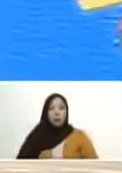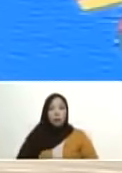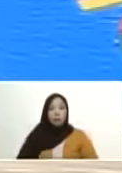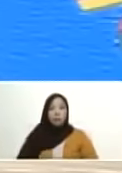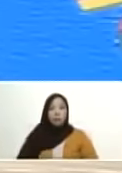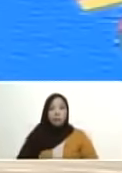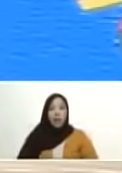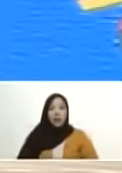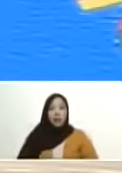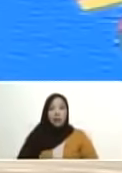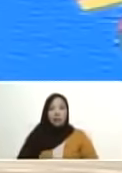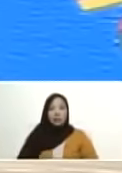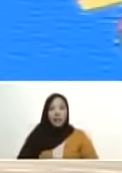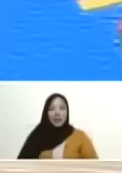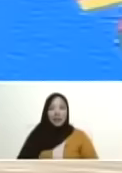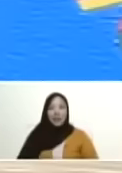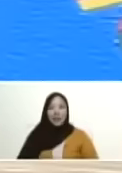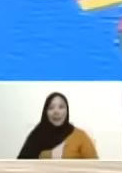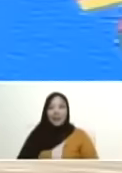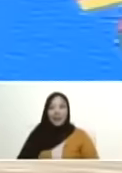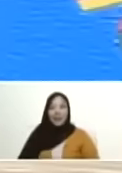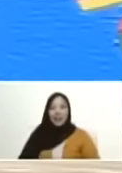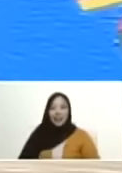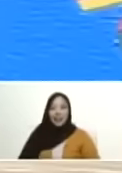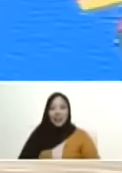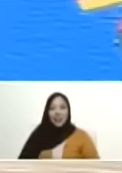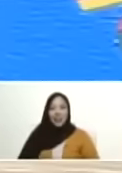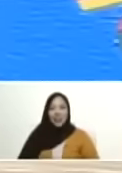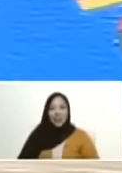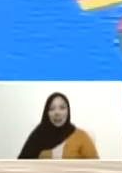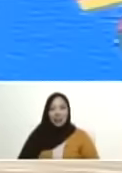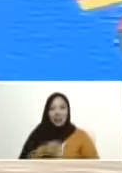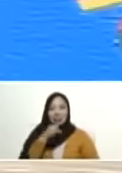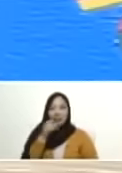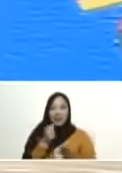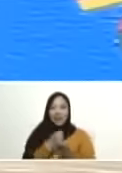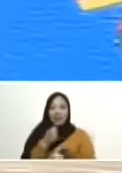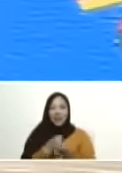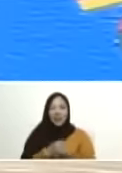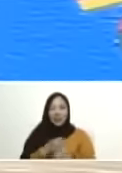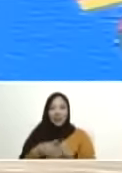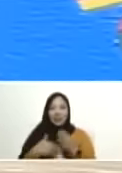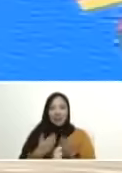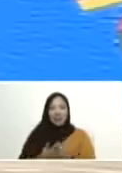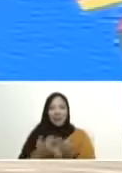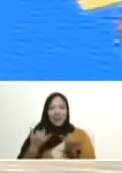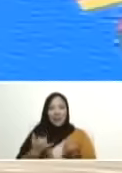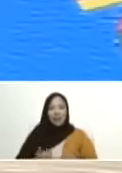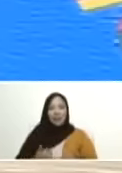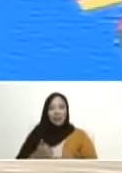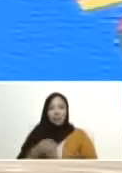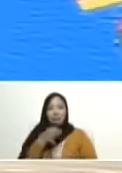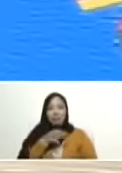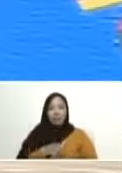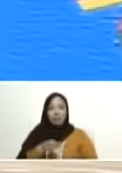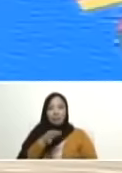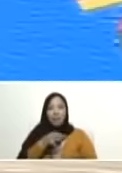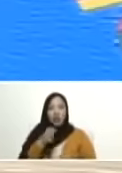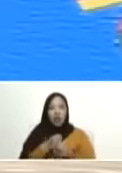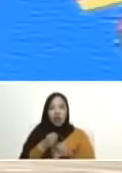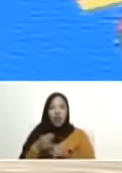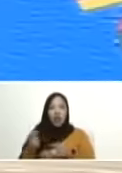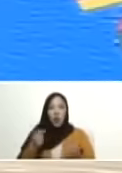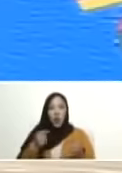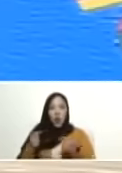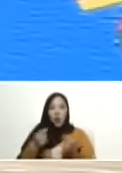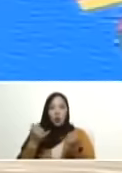aquellos que firmaron el acuerdo de Barbados. Yo felicito a Gerardo Bley, jefe de